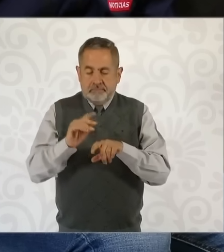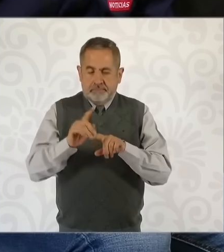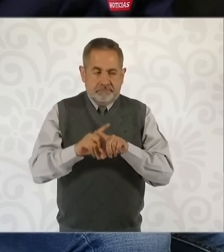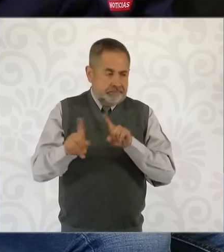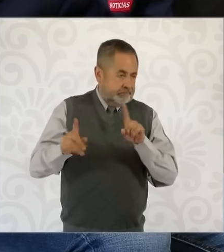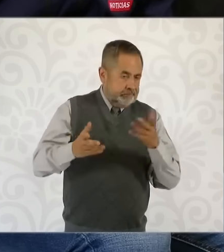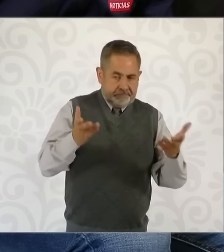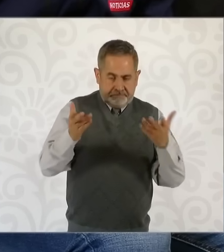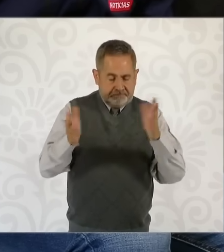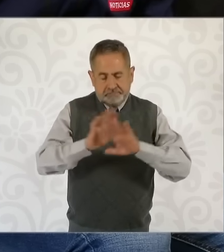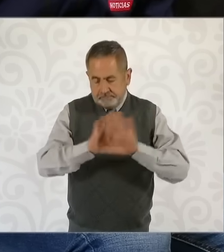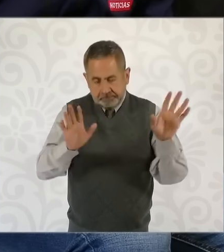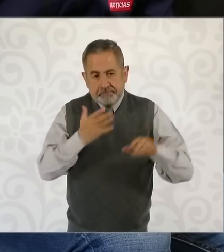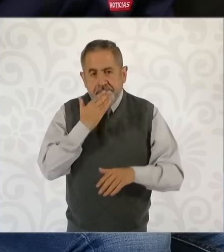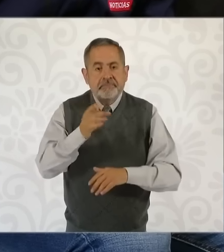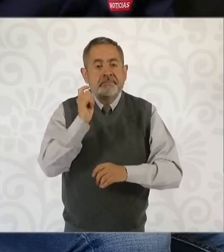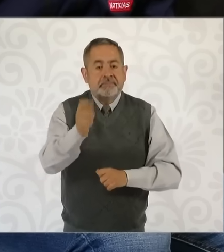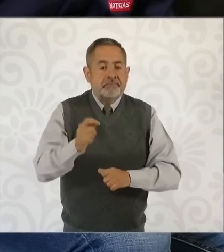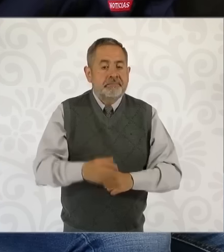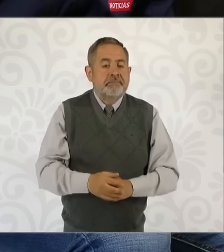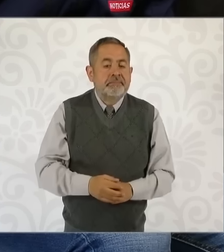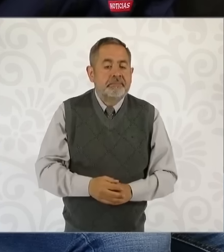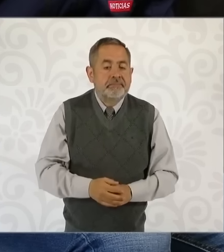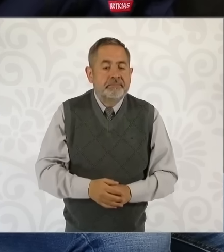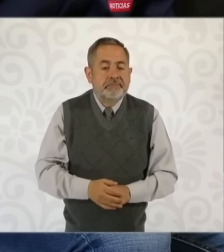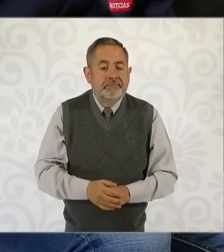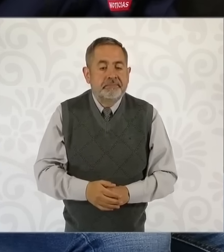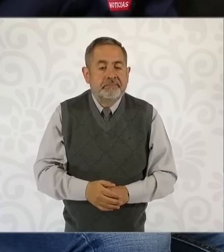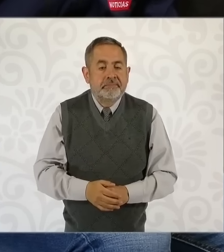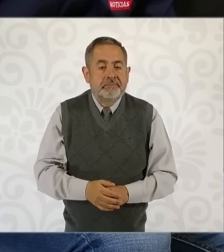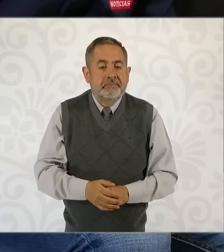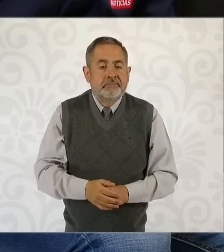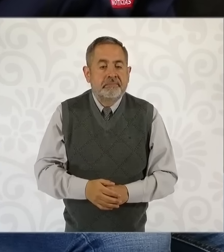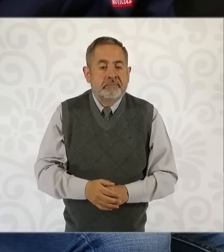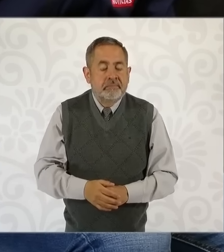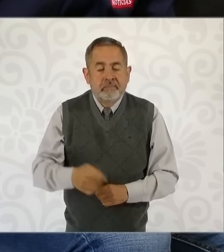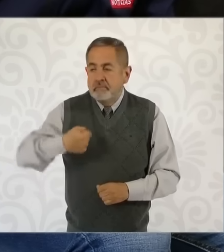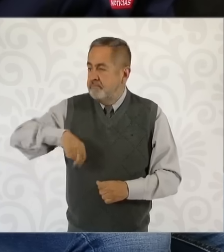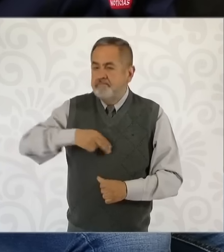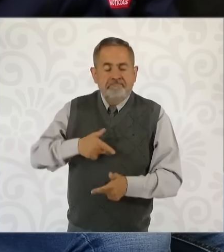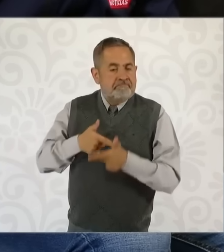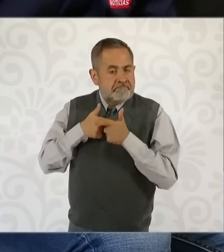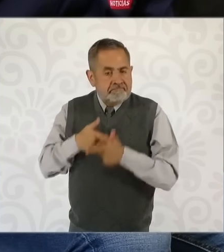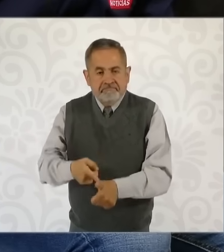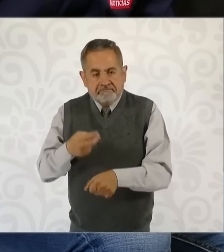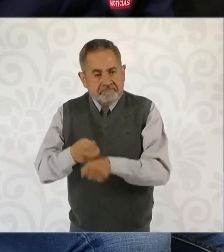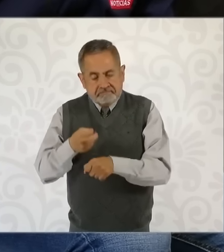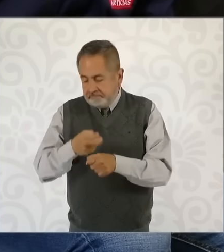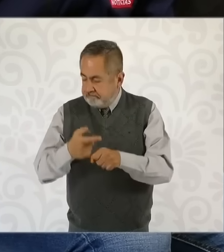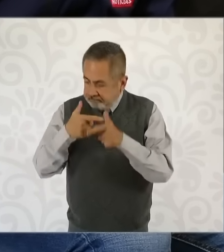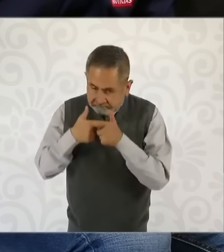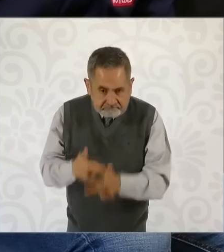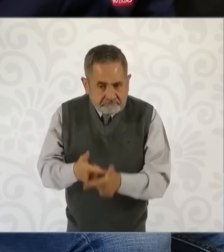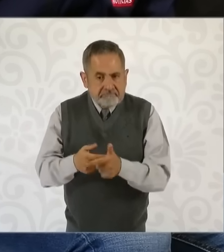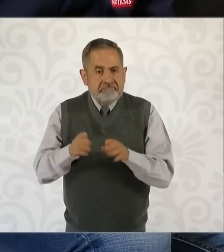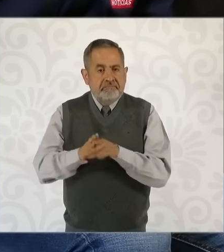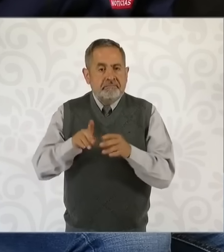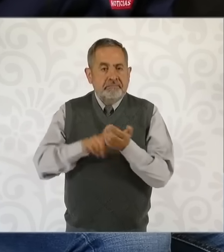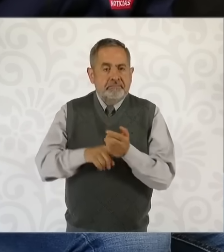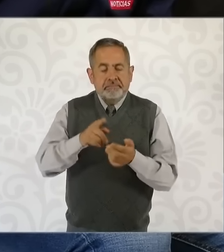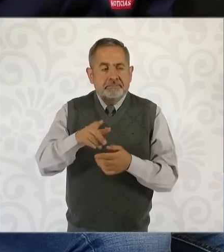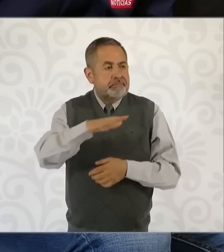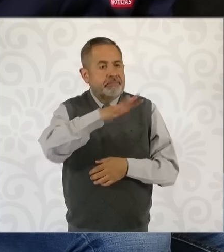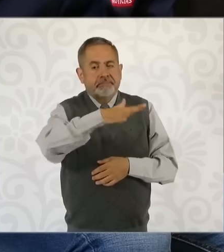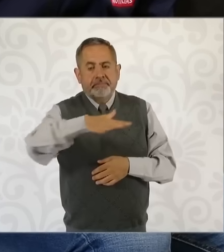diferencias, Presidenta, no quitamos el dedo del renglón en lo que tiene que ver con las